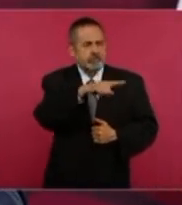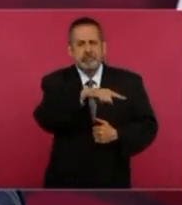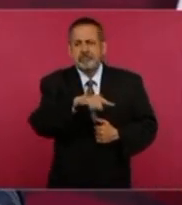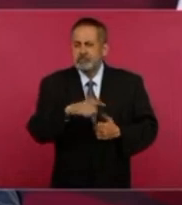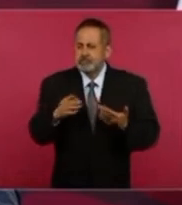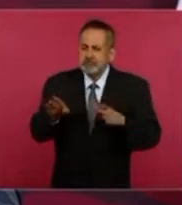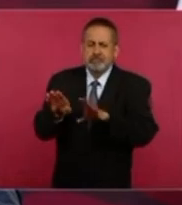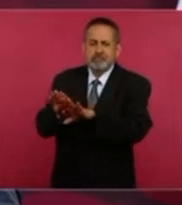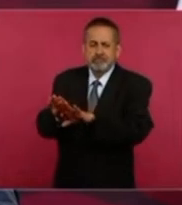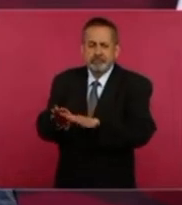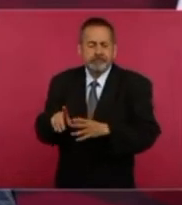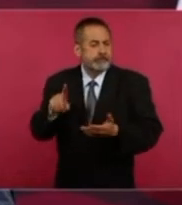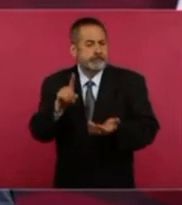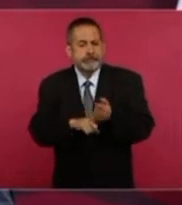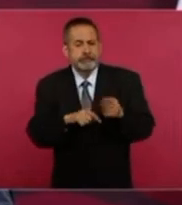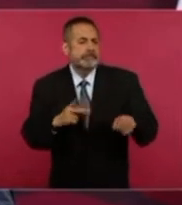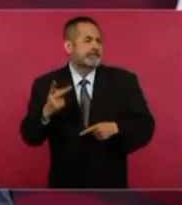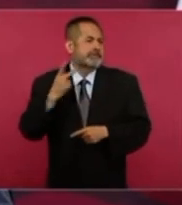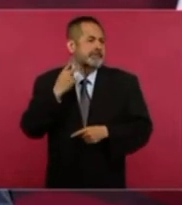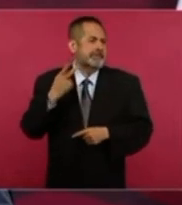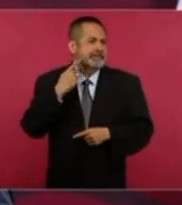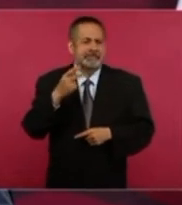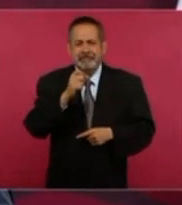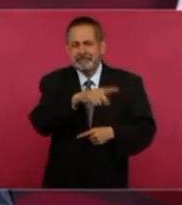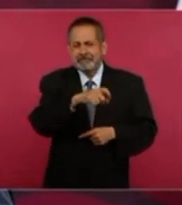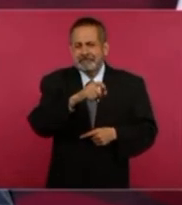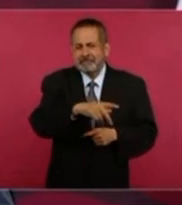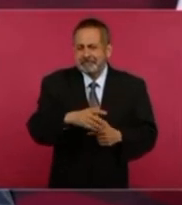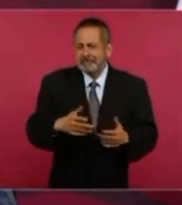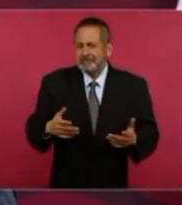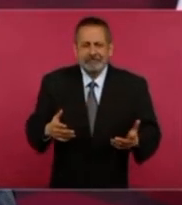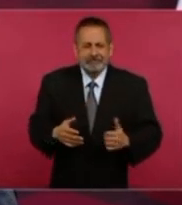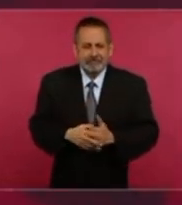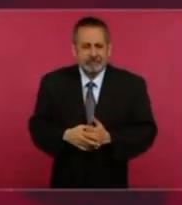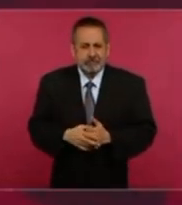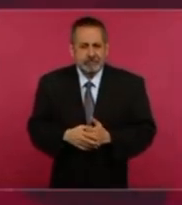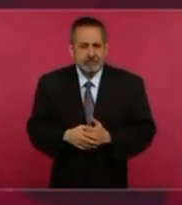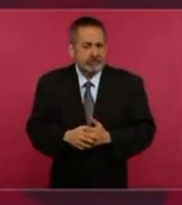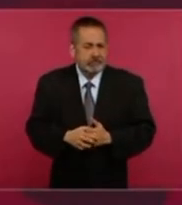Por cuestiones políticas, para que